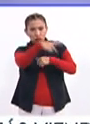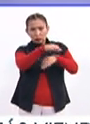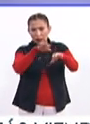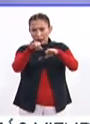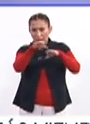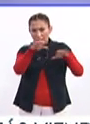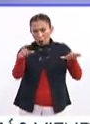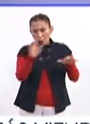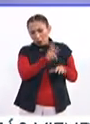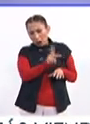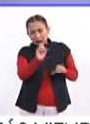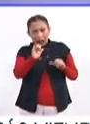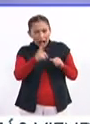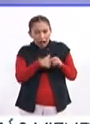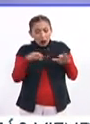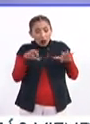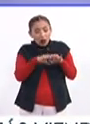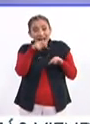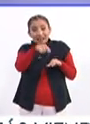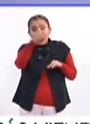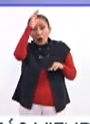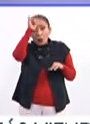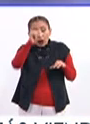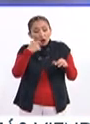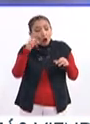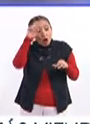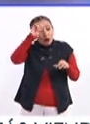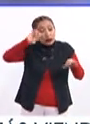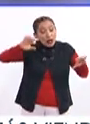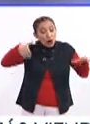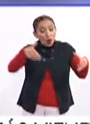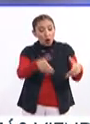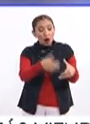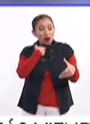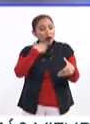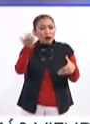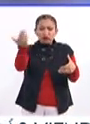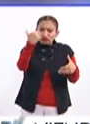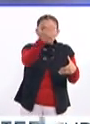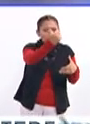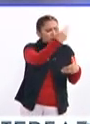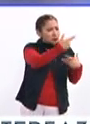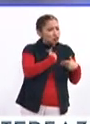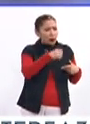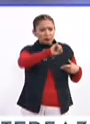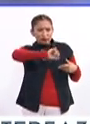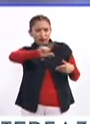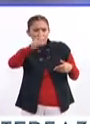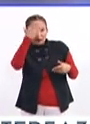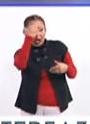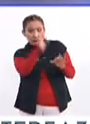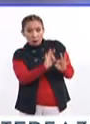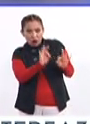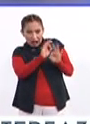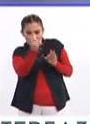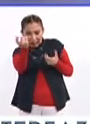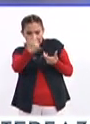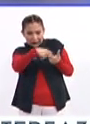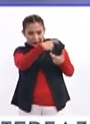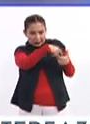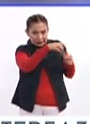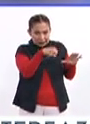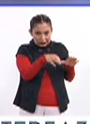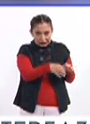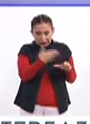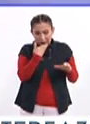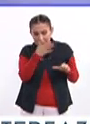caso concurrentes, a través de este tipo de consejos, llamando a las personalidades más significativas, que